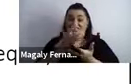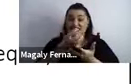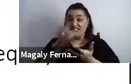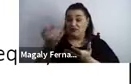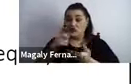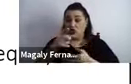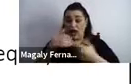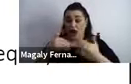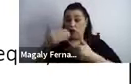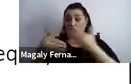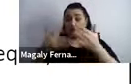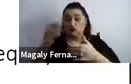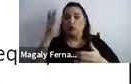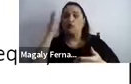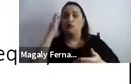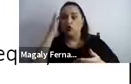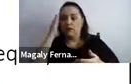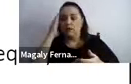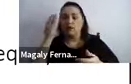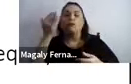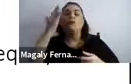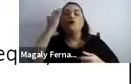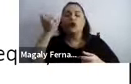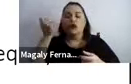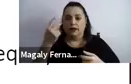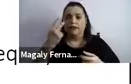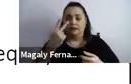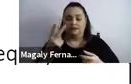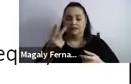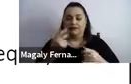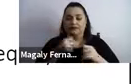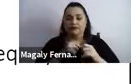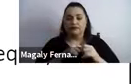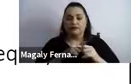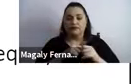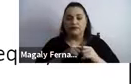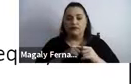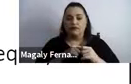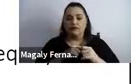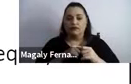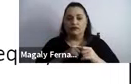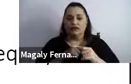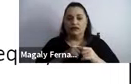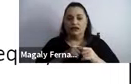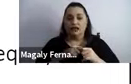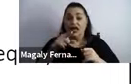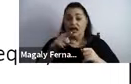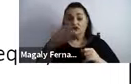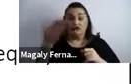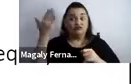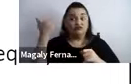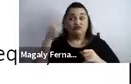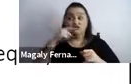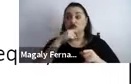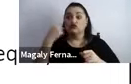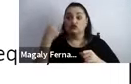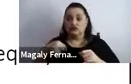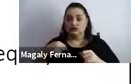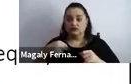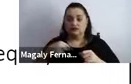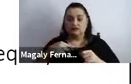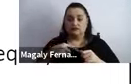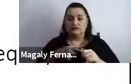evolución muy preocupante y ahora les diré por qué es tan preocupante también en la ex Unión Soviética. Pero